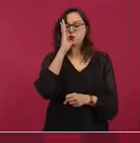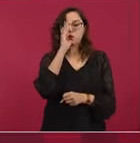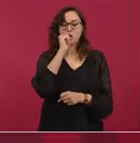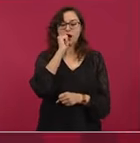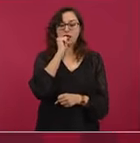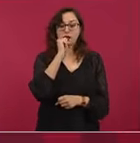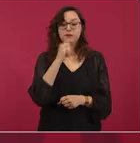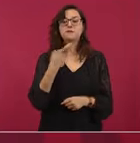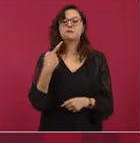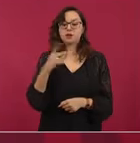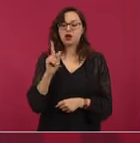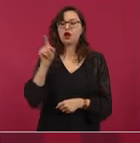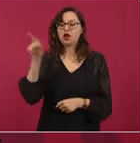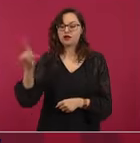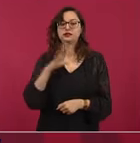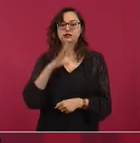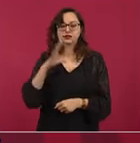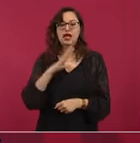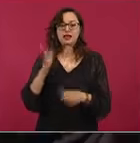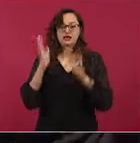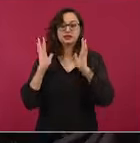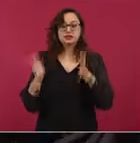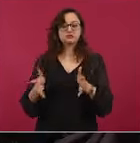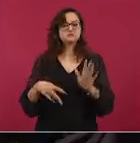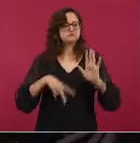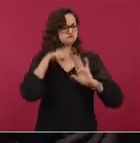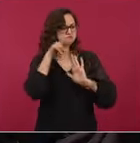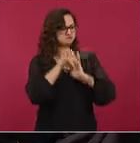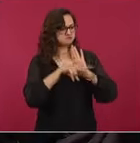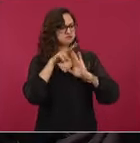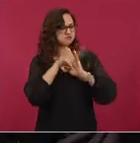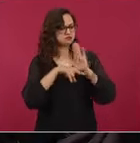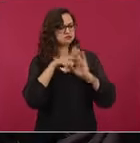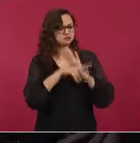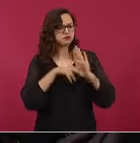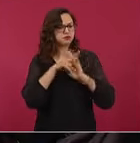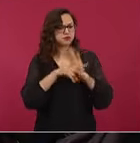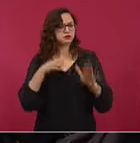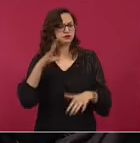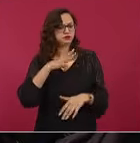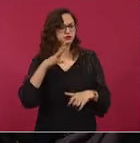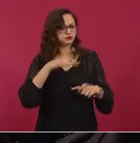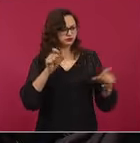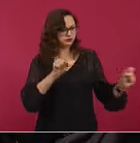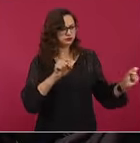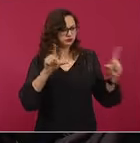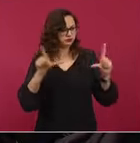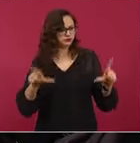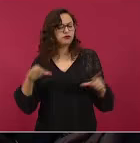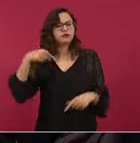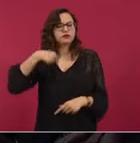Pero ya está. Hay un video, a ver si lo encuentran, en donde me paré